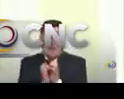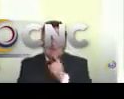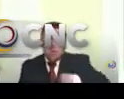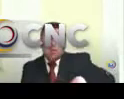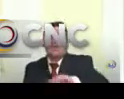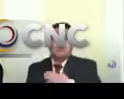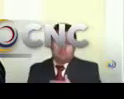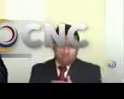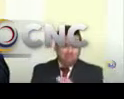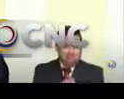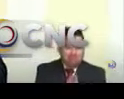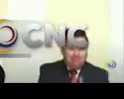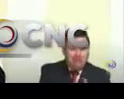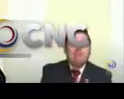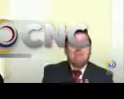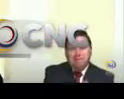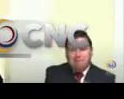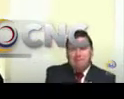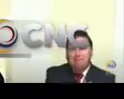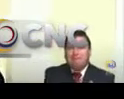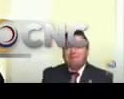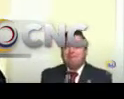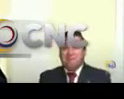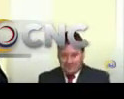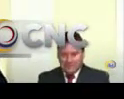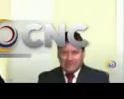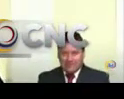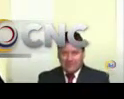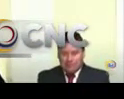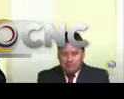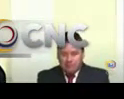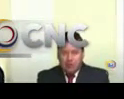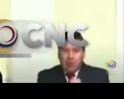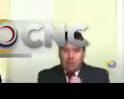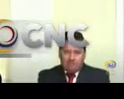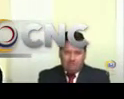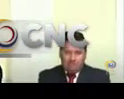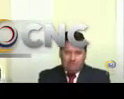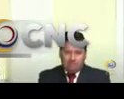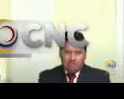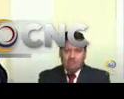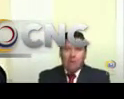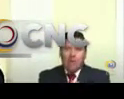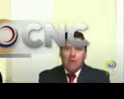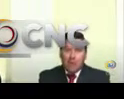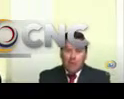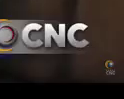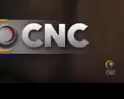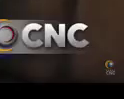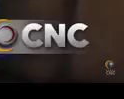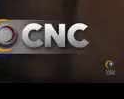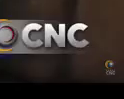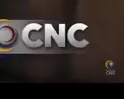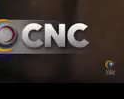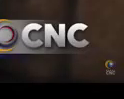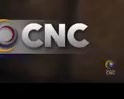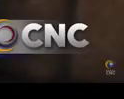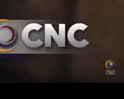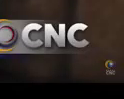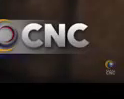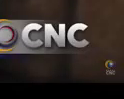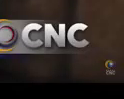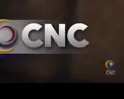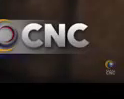vamos a extender el aislamiento preventivo obligatorio. Aumentó